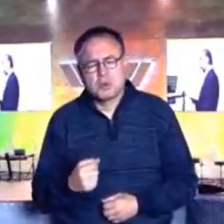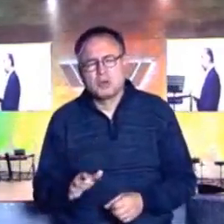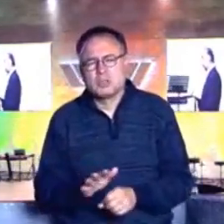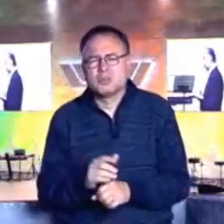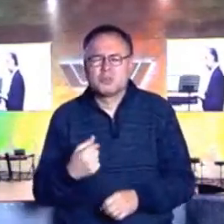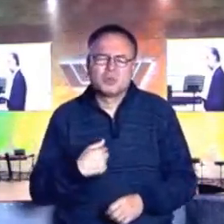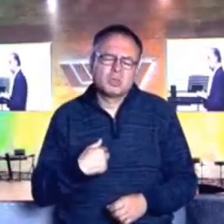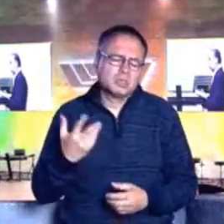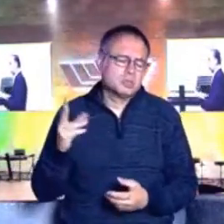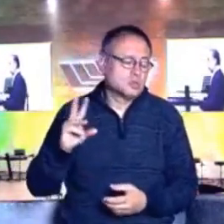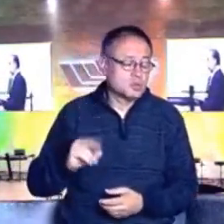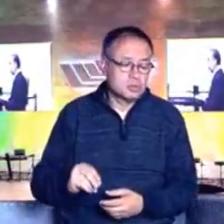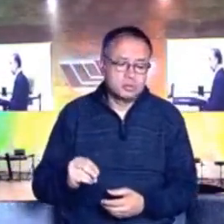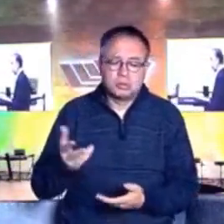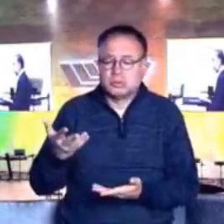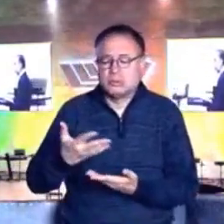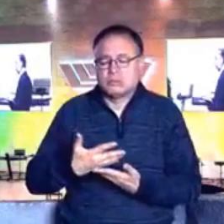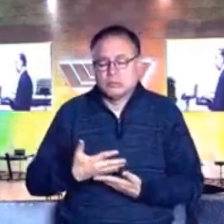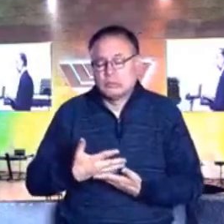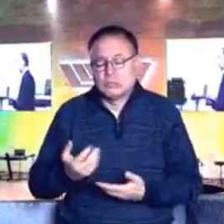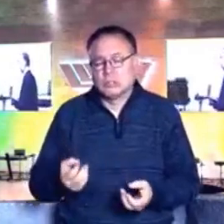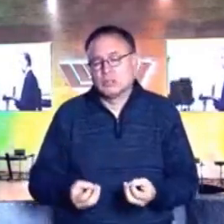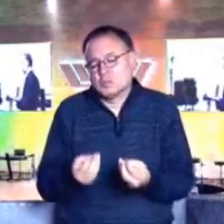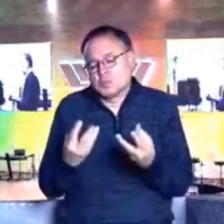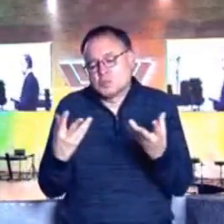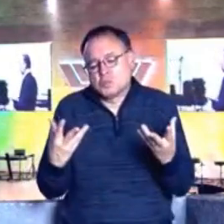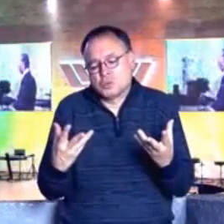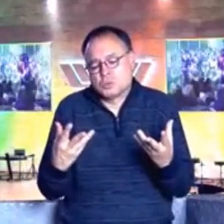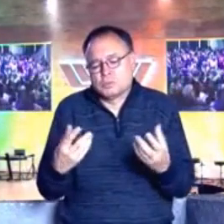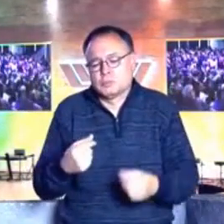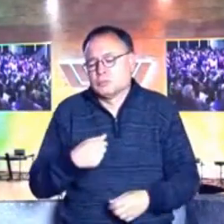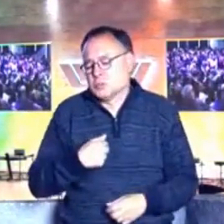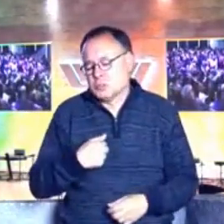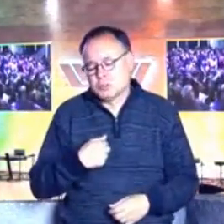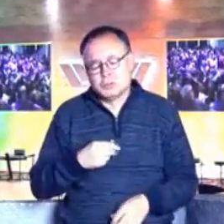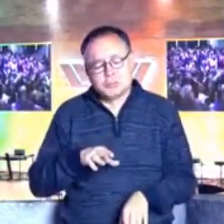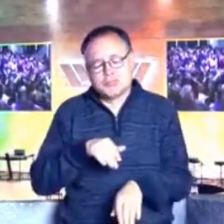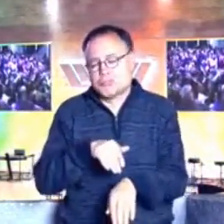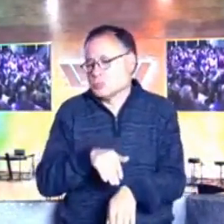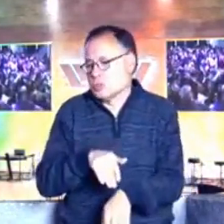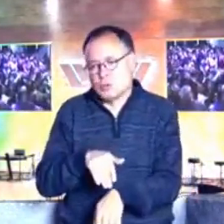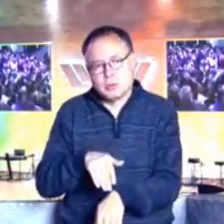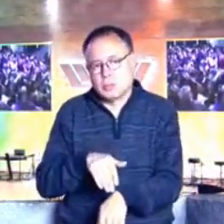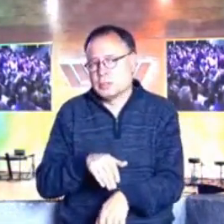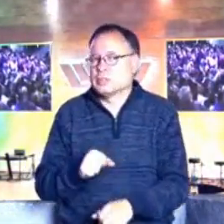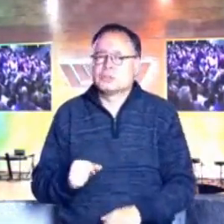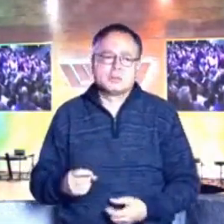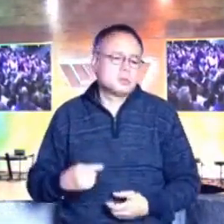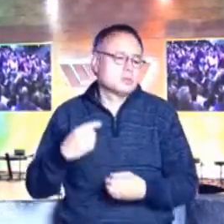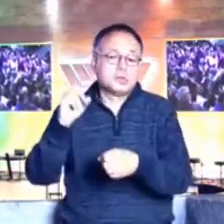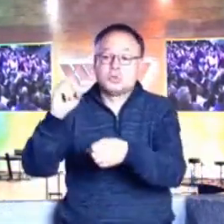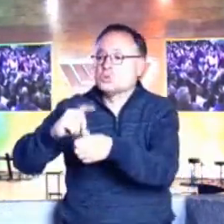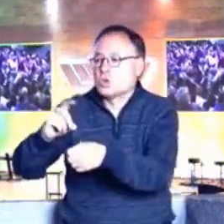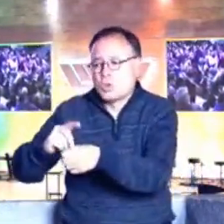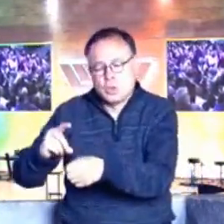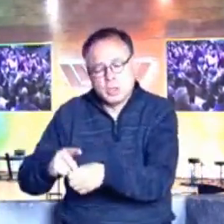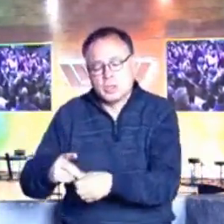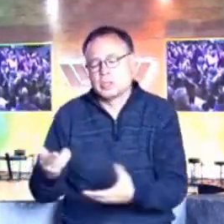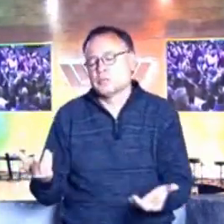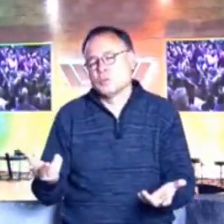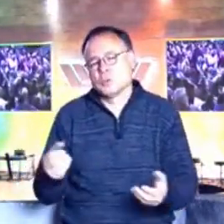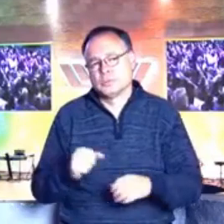fiel yo no he sido obediente Yo no le he dado a Dios lo que le corresponde a Dios A lo